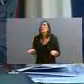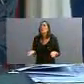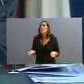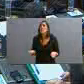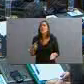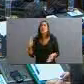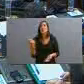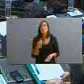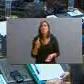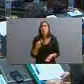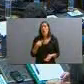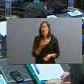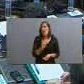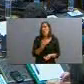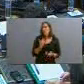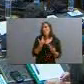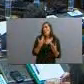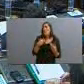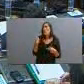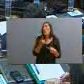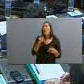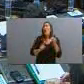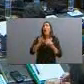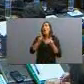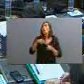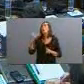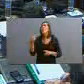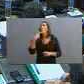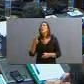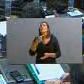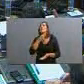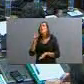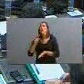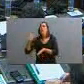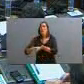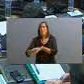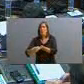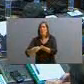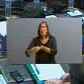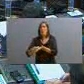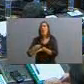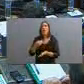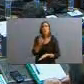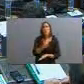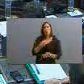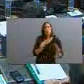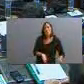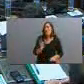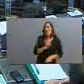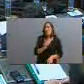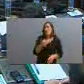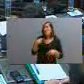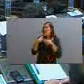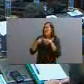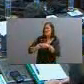daba, no dábamos acuerdo a aquellos que sostenían que no se tenían que pagar y que me lo nieguen los propios senadores de la oposición, que lo hemos